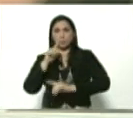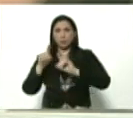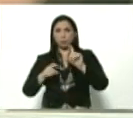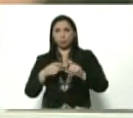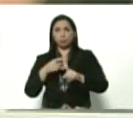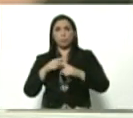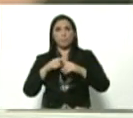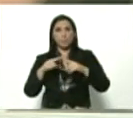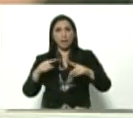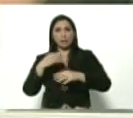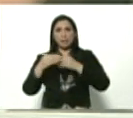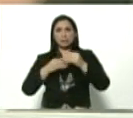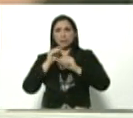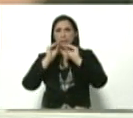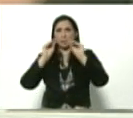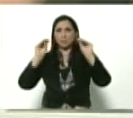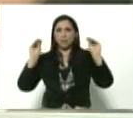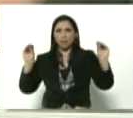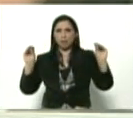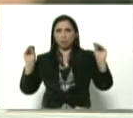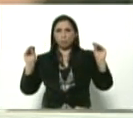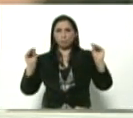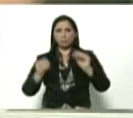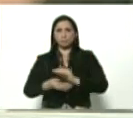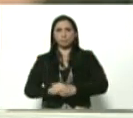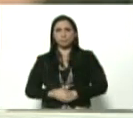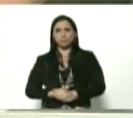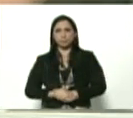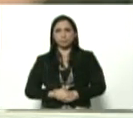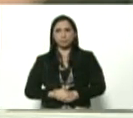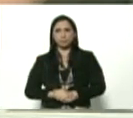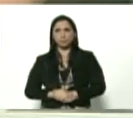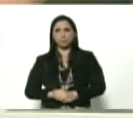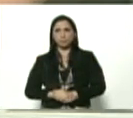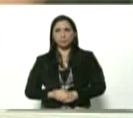hacer un llamado